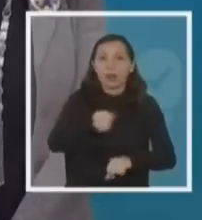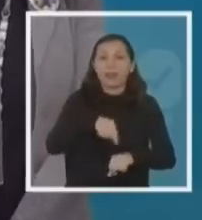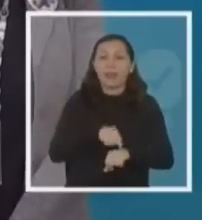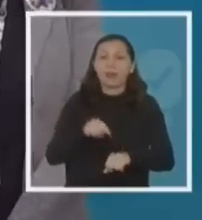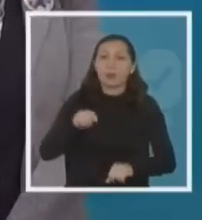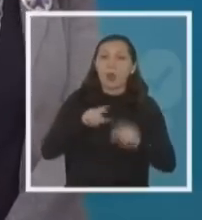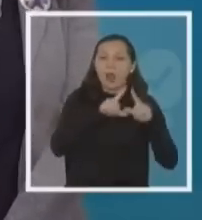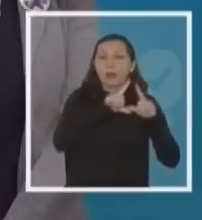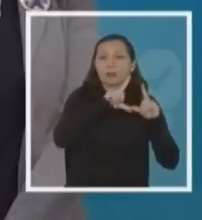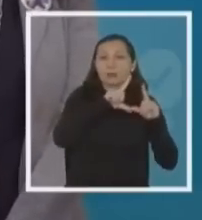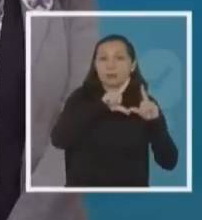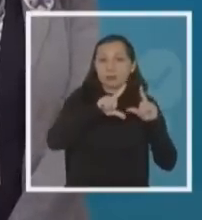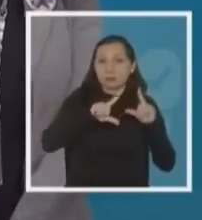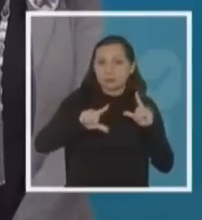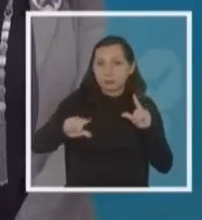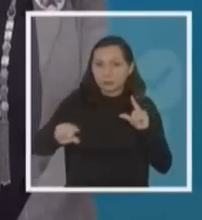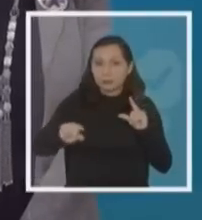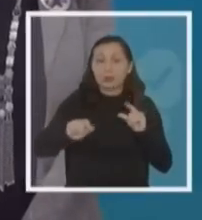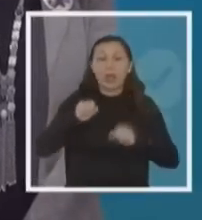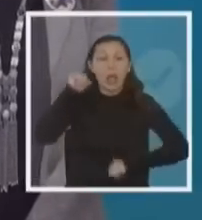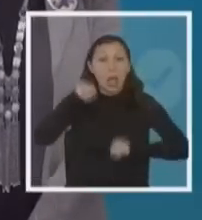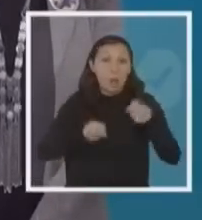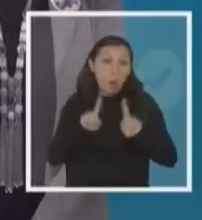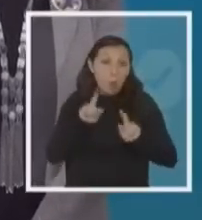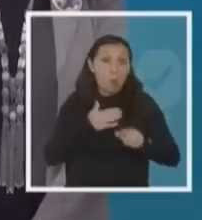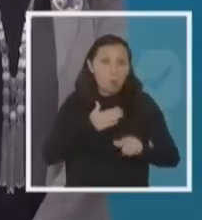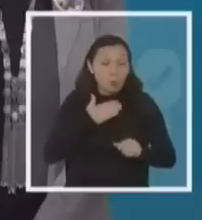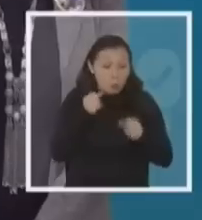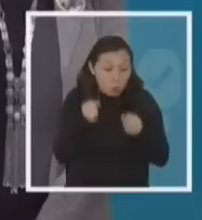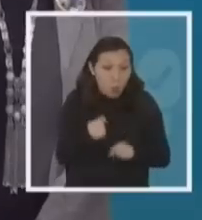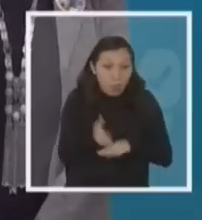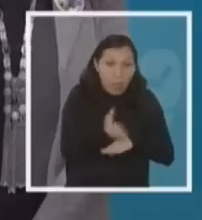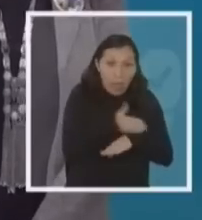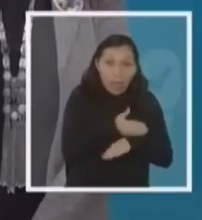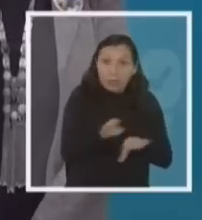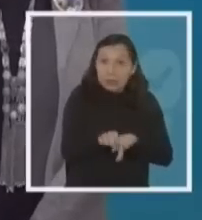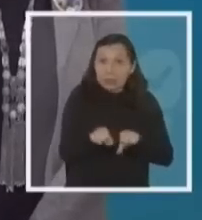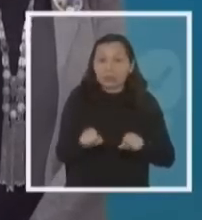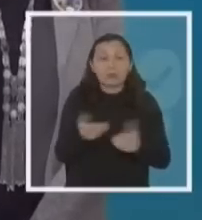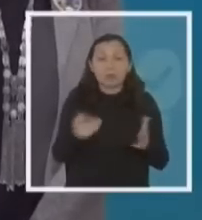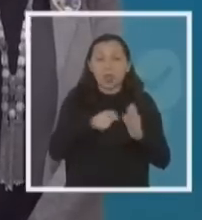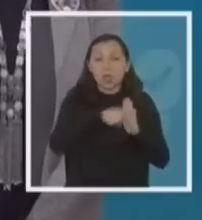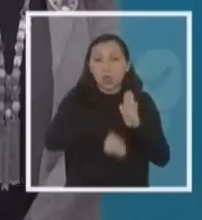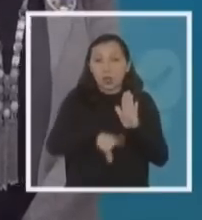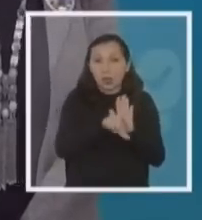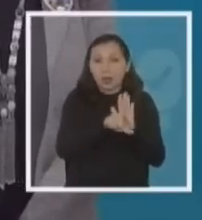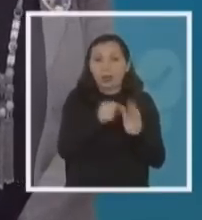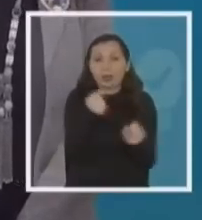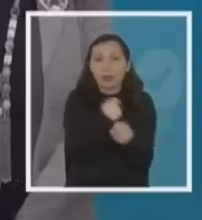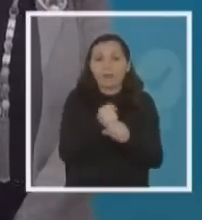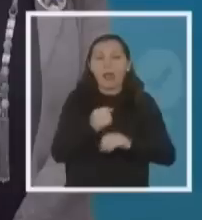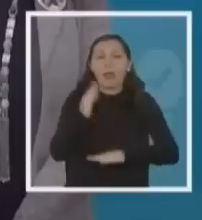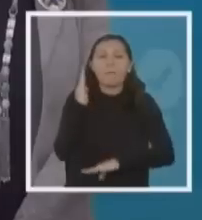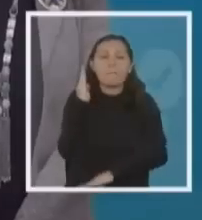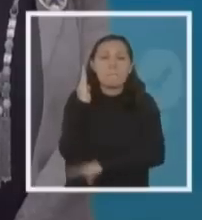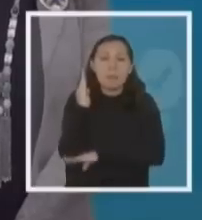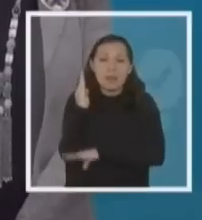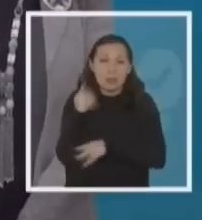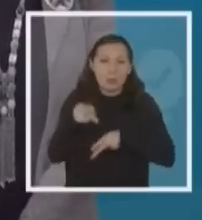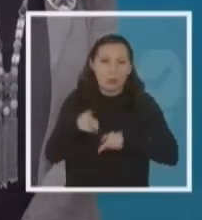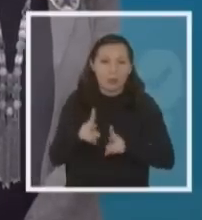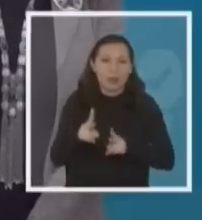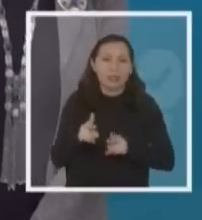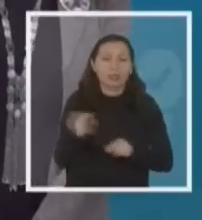de forma gradual. En las empresas que se puedan anticipar, esto es muy bienvenido porque el Código del Trabajo constituye un piso mínimo de derechos